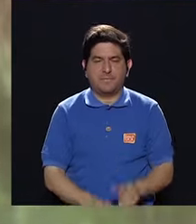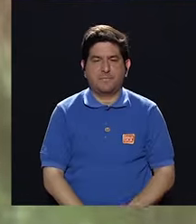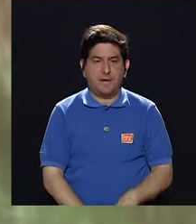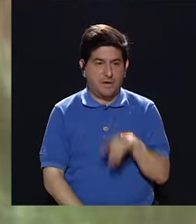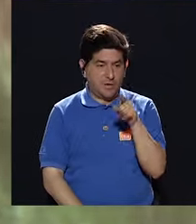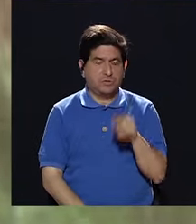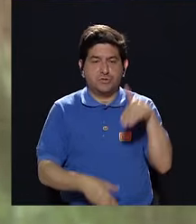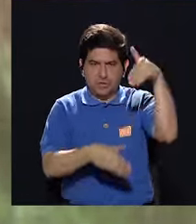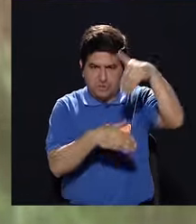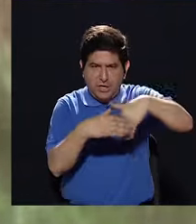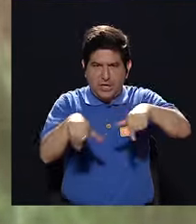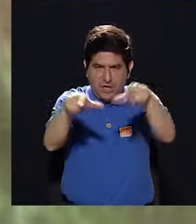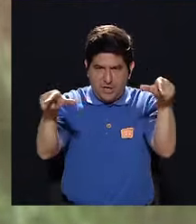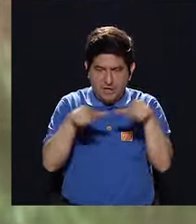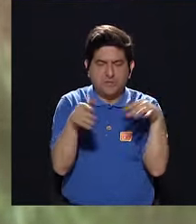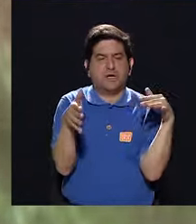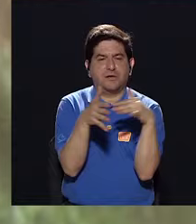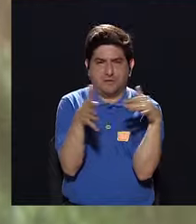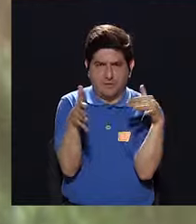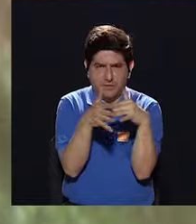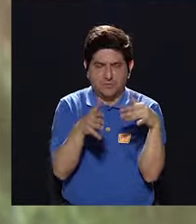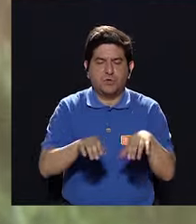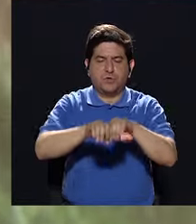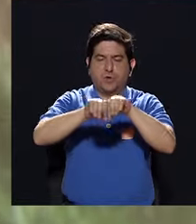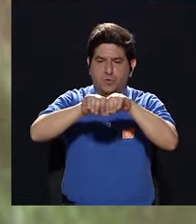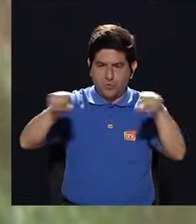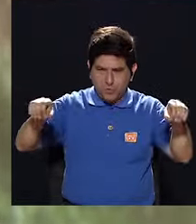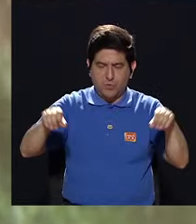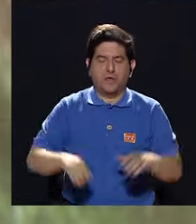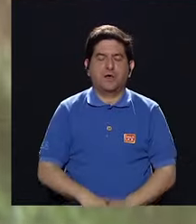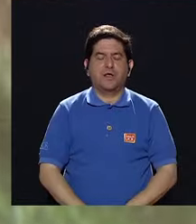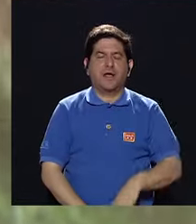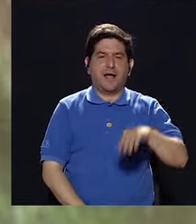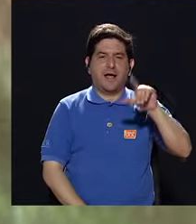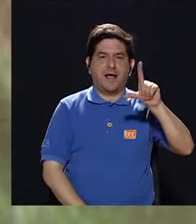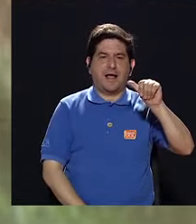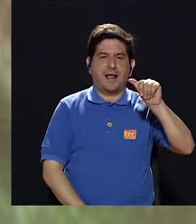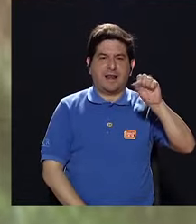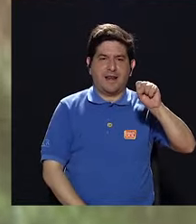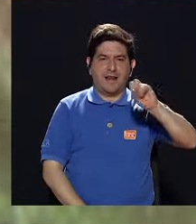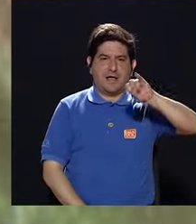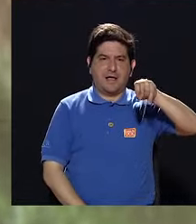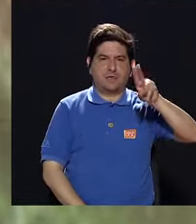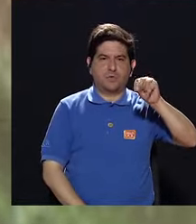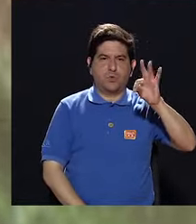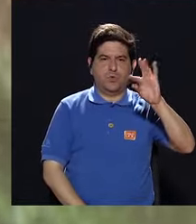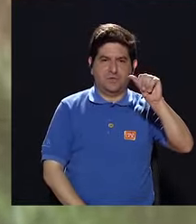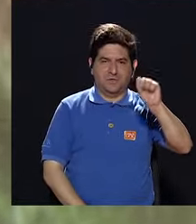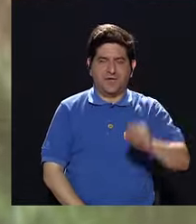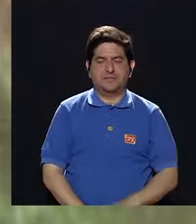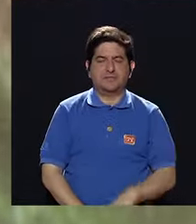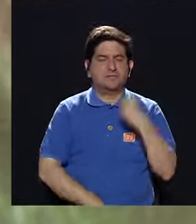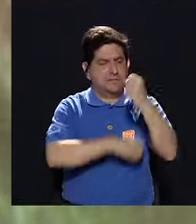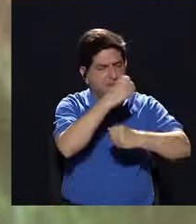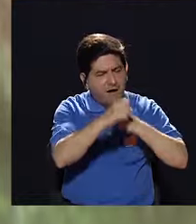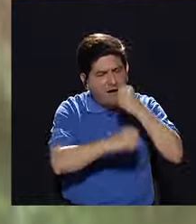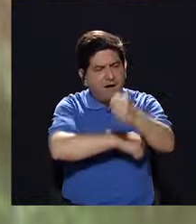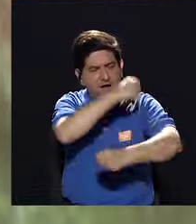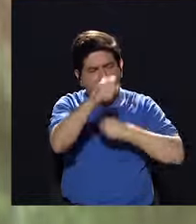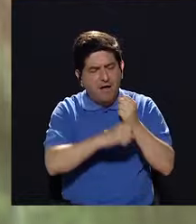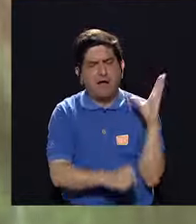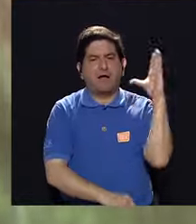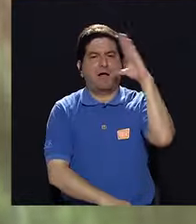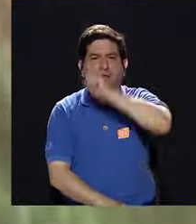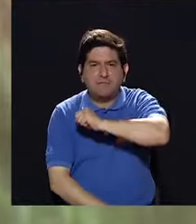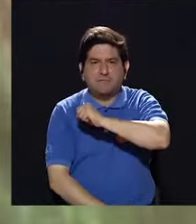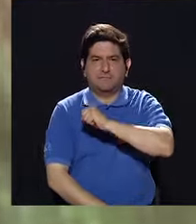que ingresó aquí a hacer un estudio del acueducto, de las juntas. Poco a poco y con el correr de los años